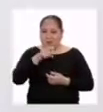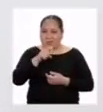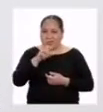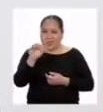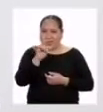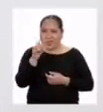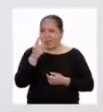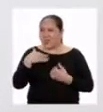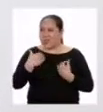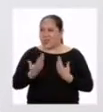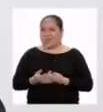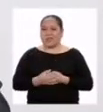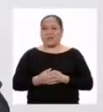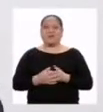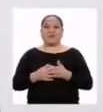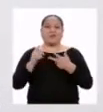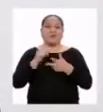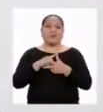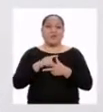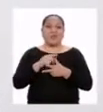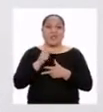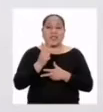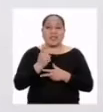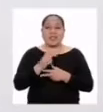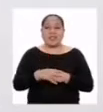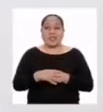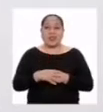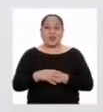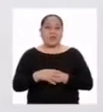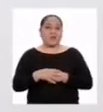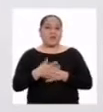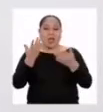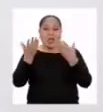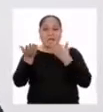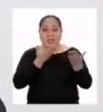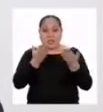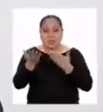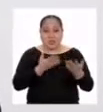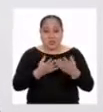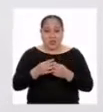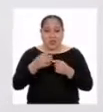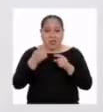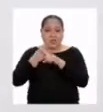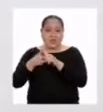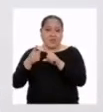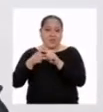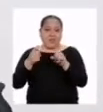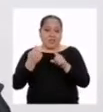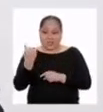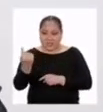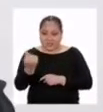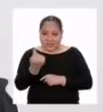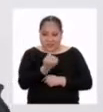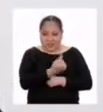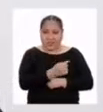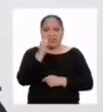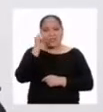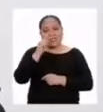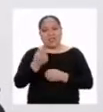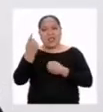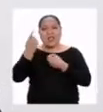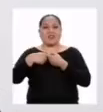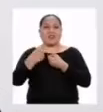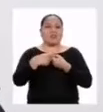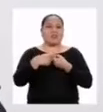equivalentes. Ya por último, llegó la atención a la diversidad, que sí contempla a